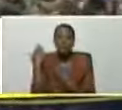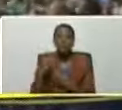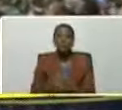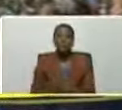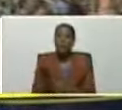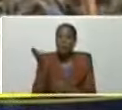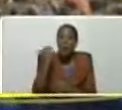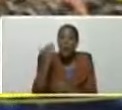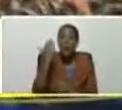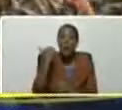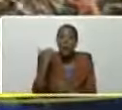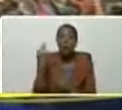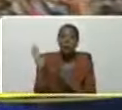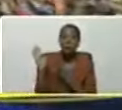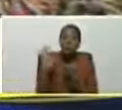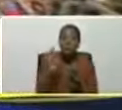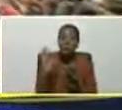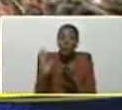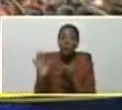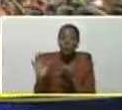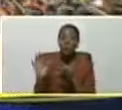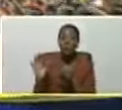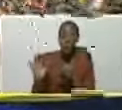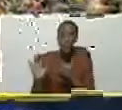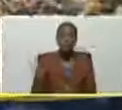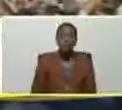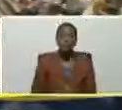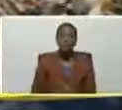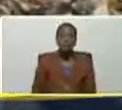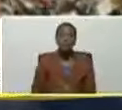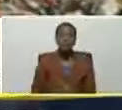Vete en contravía.